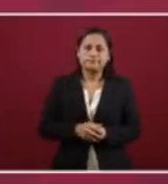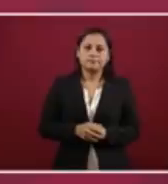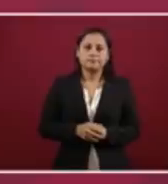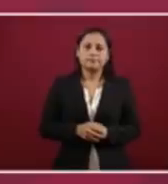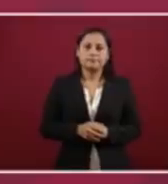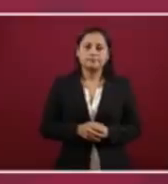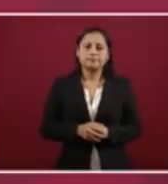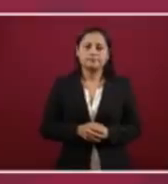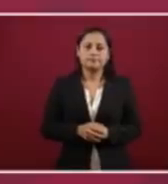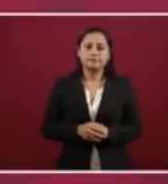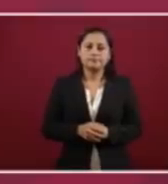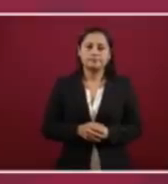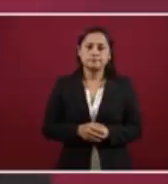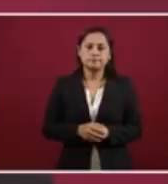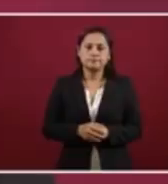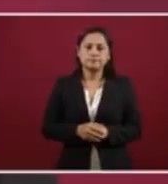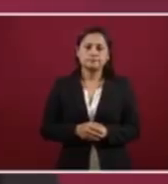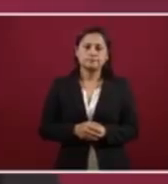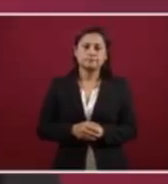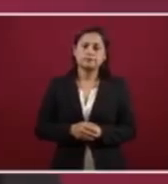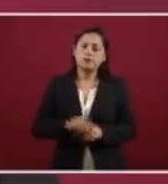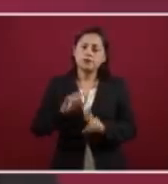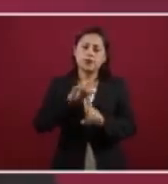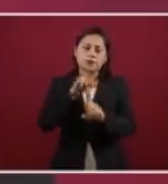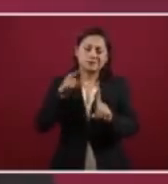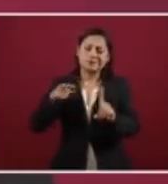se sane, se cierre